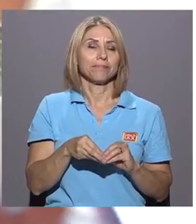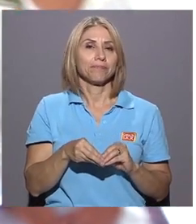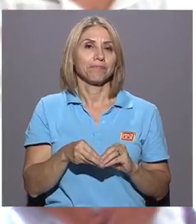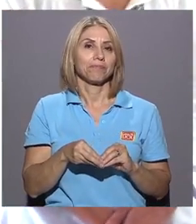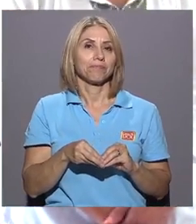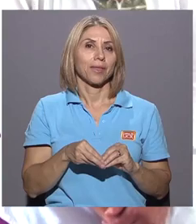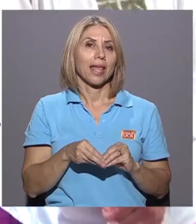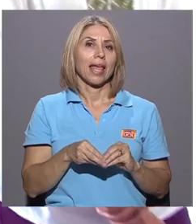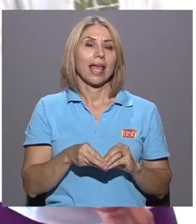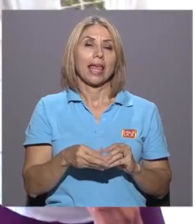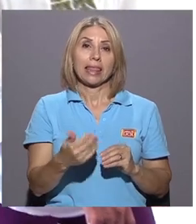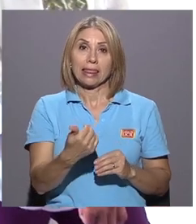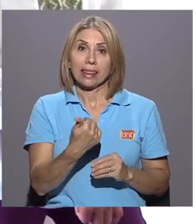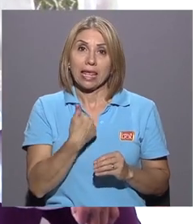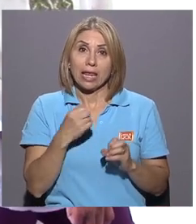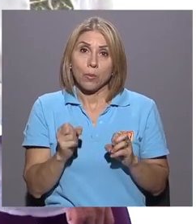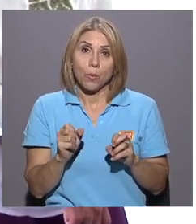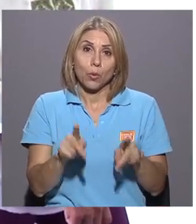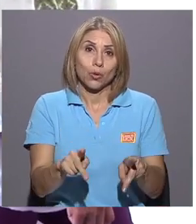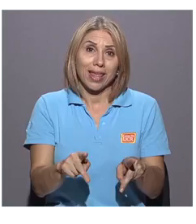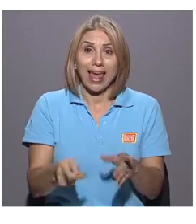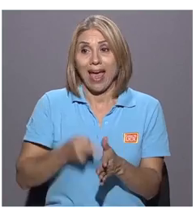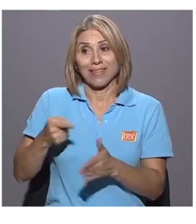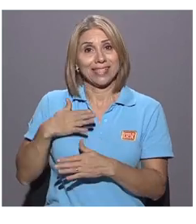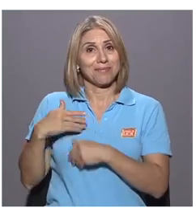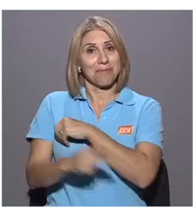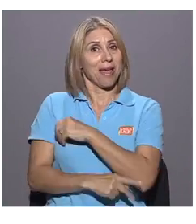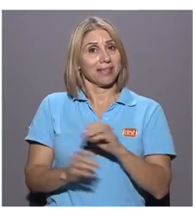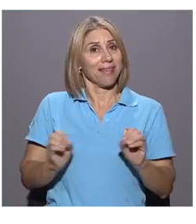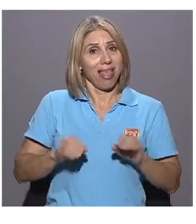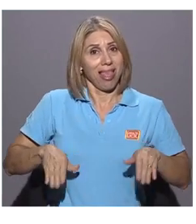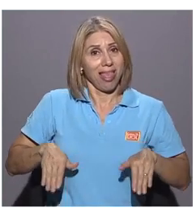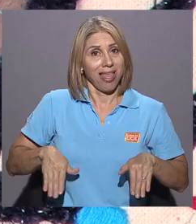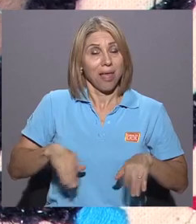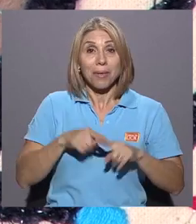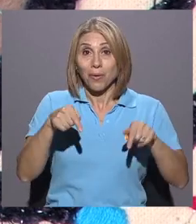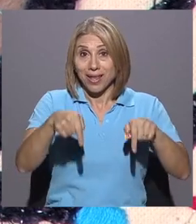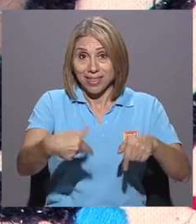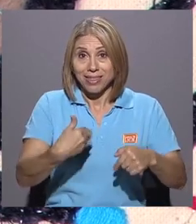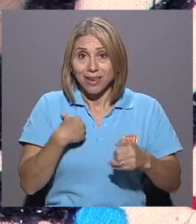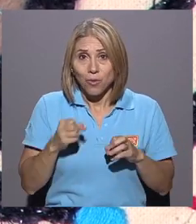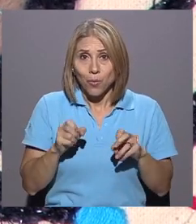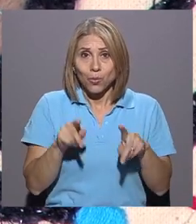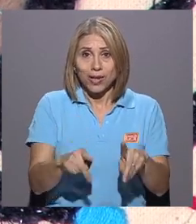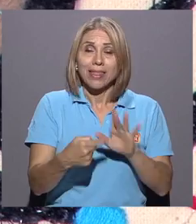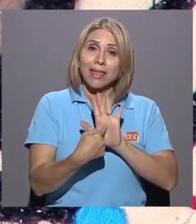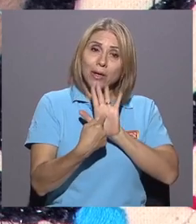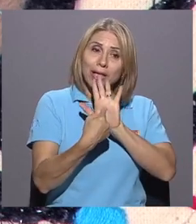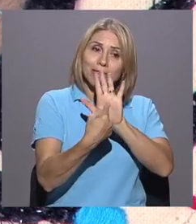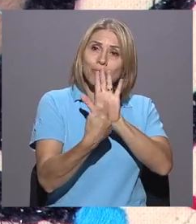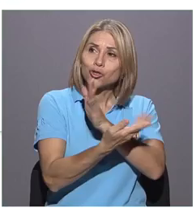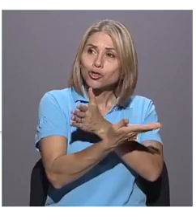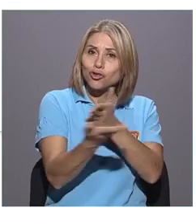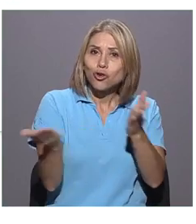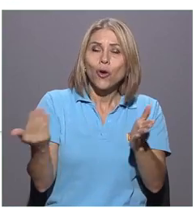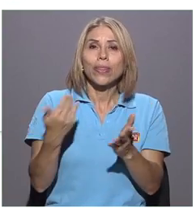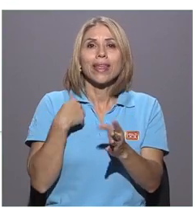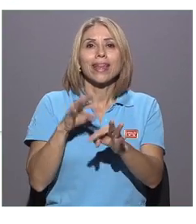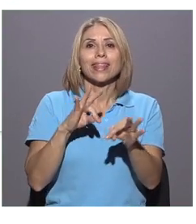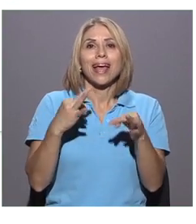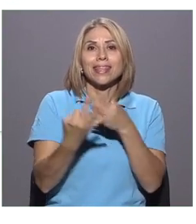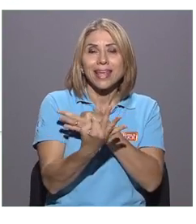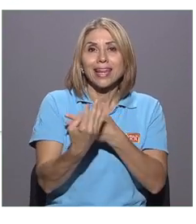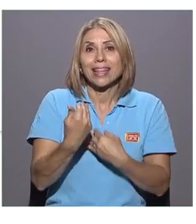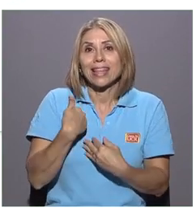tienen la oportunidad que a veces no tenemos en mi país no debe montar una exposición de tener talleres de tener un